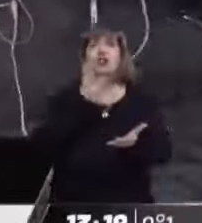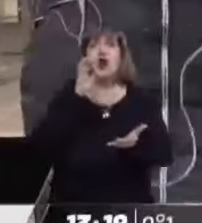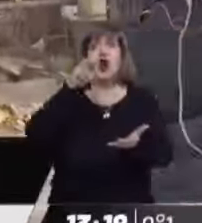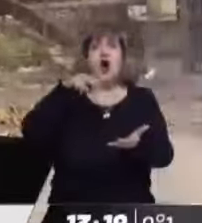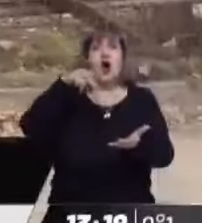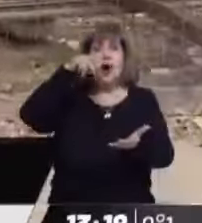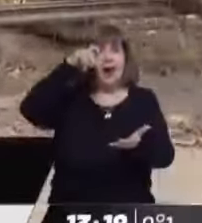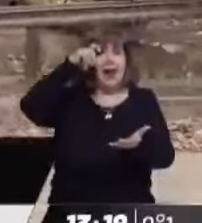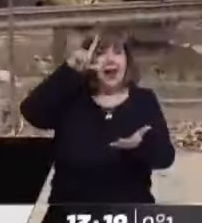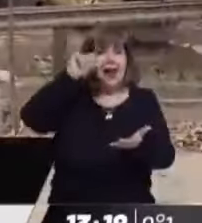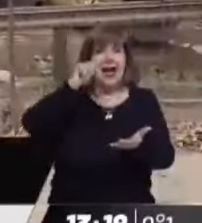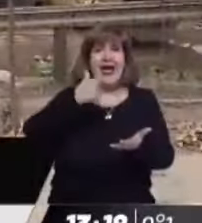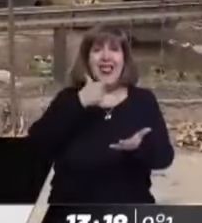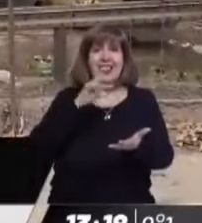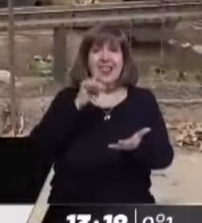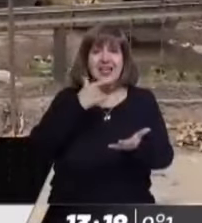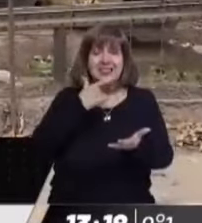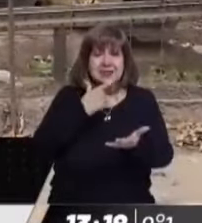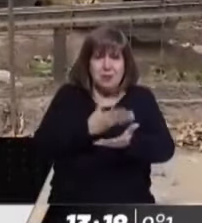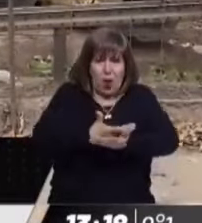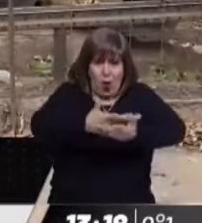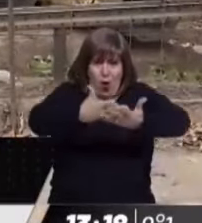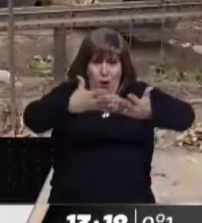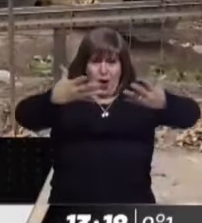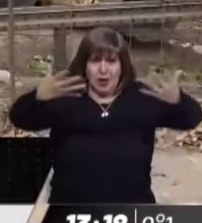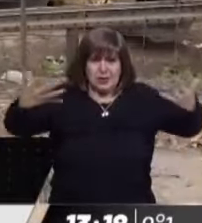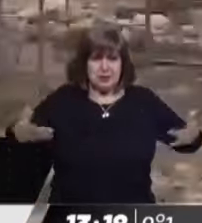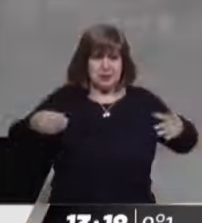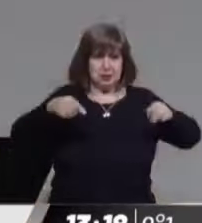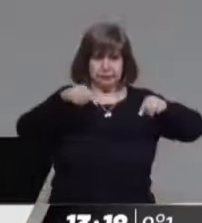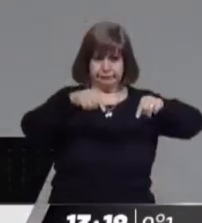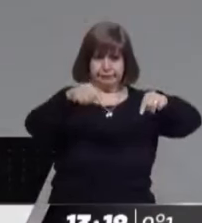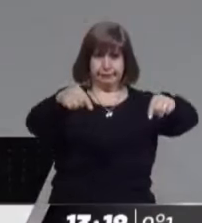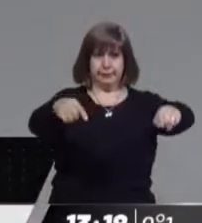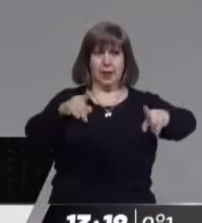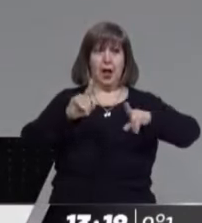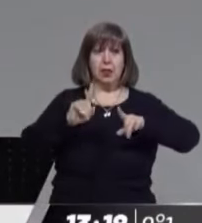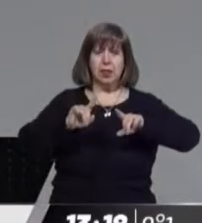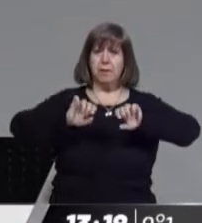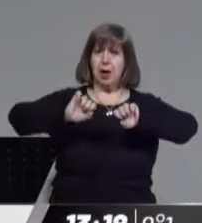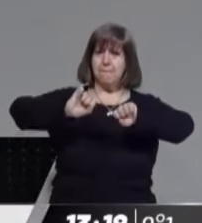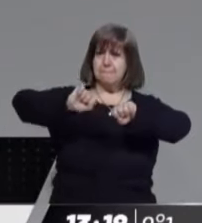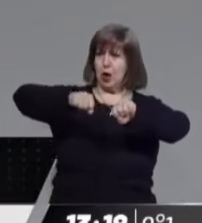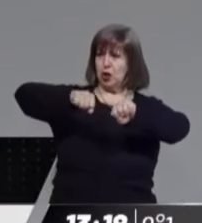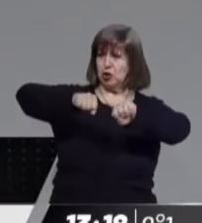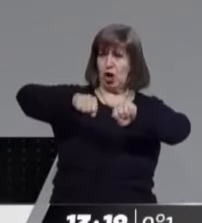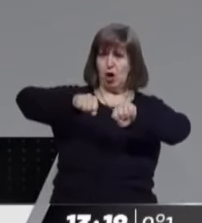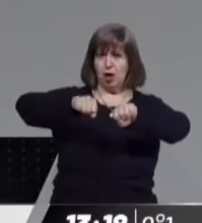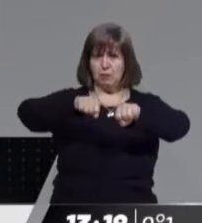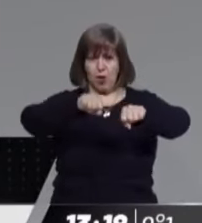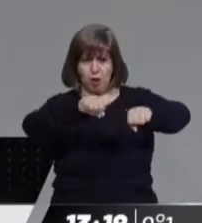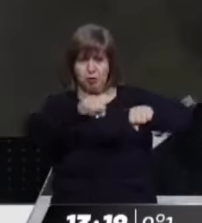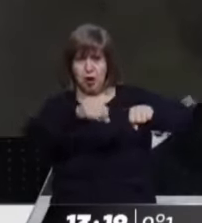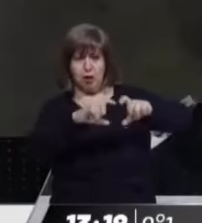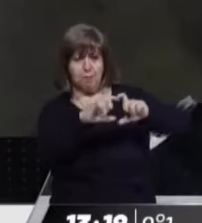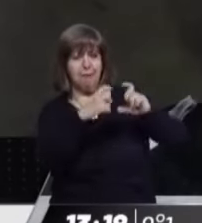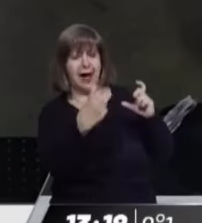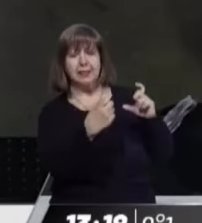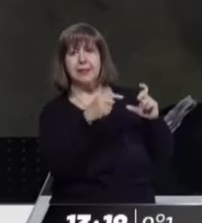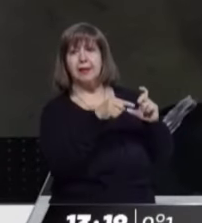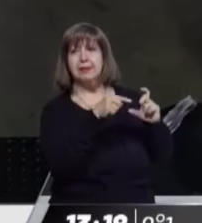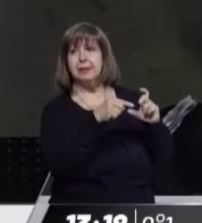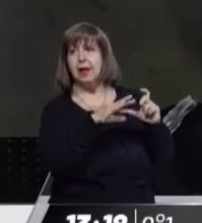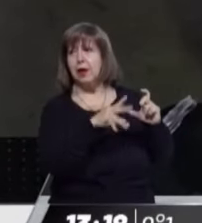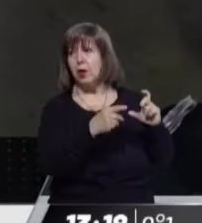patente de una mestro por robo agravado Así es que este este caso está en